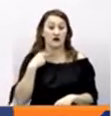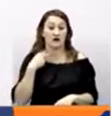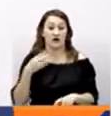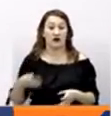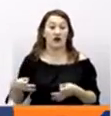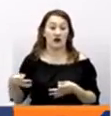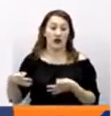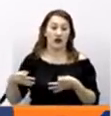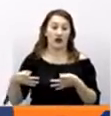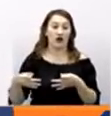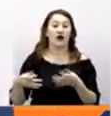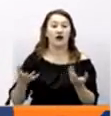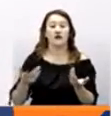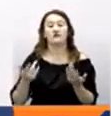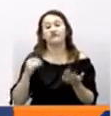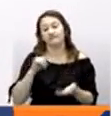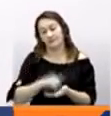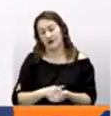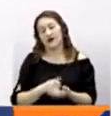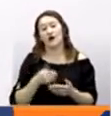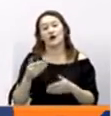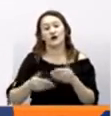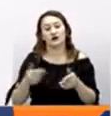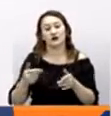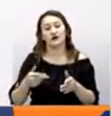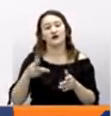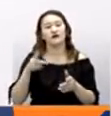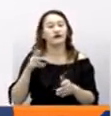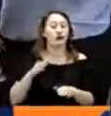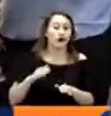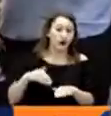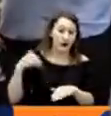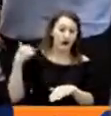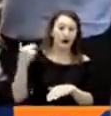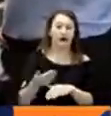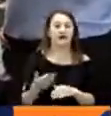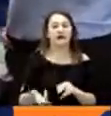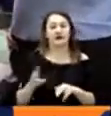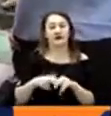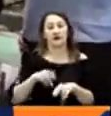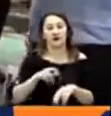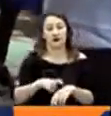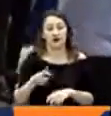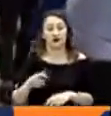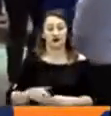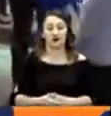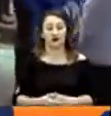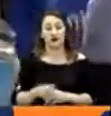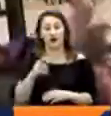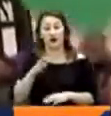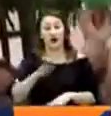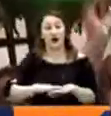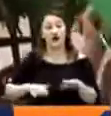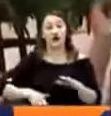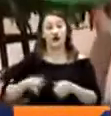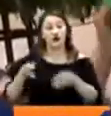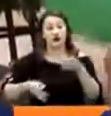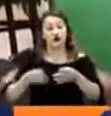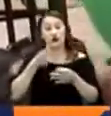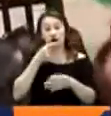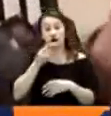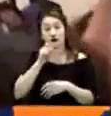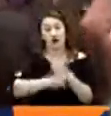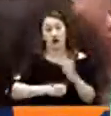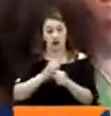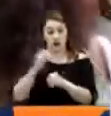demorada, precisamente por este último impedimento hemos tenido otra demora adicional. Según el movimiento Causa Justa, se calcula que al año en